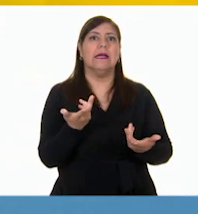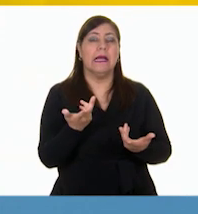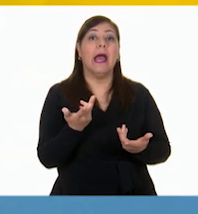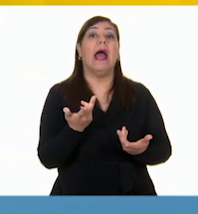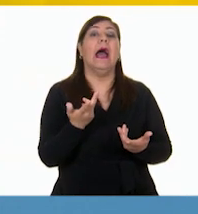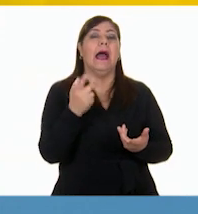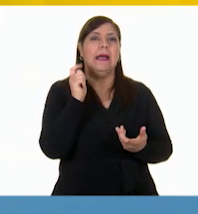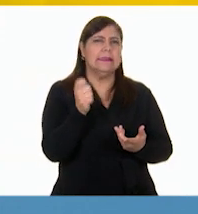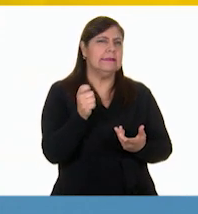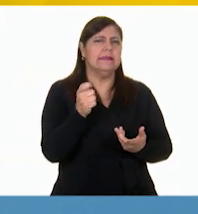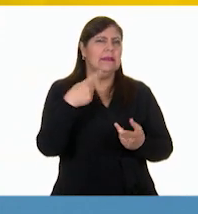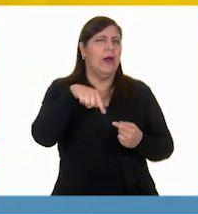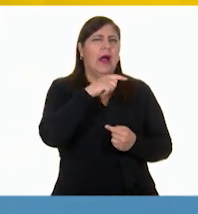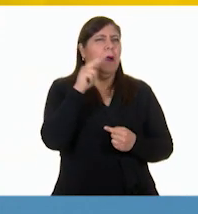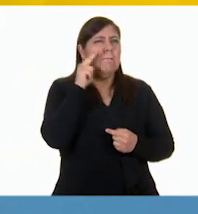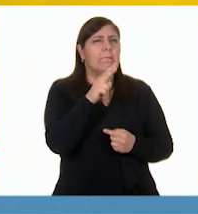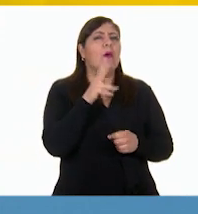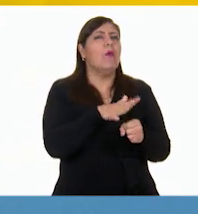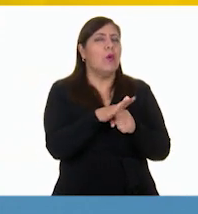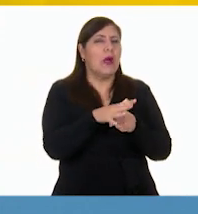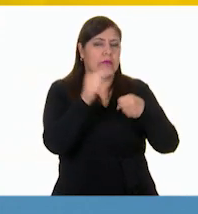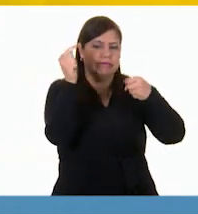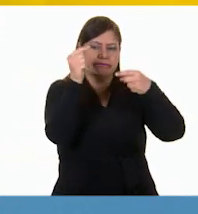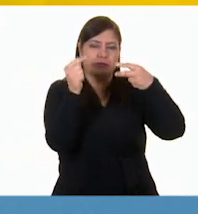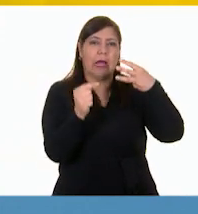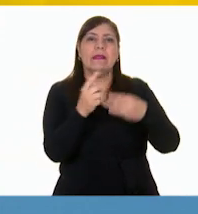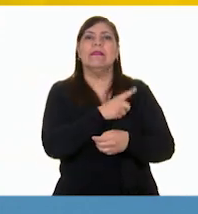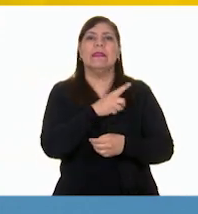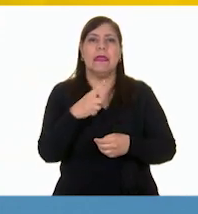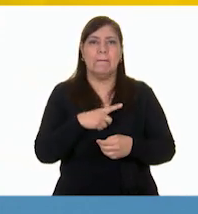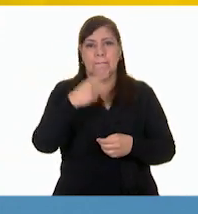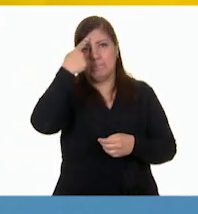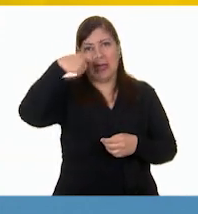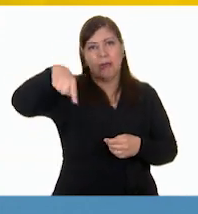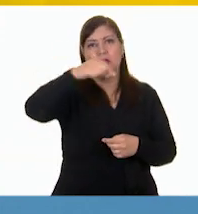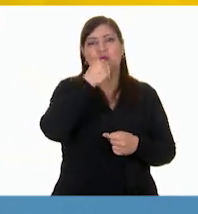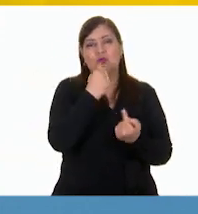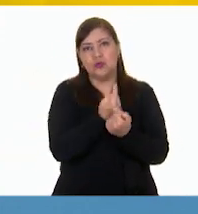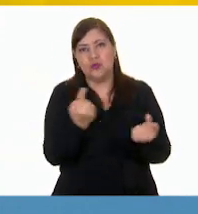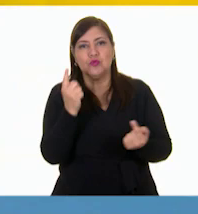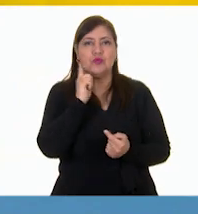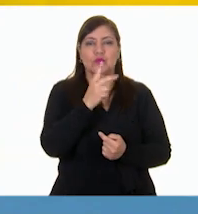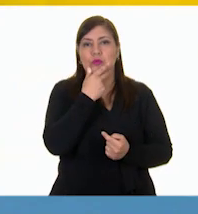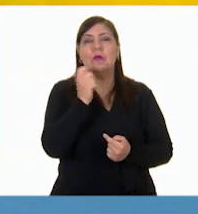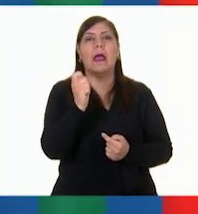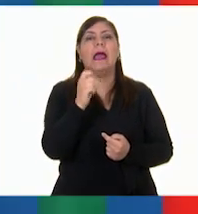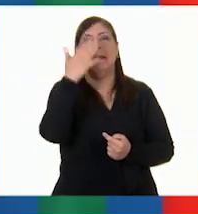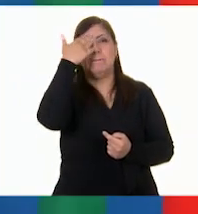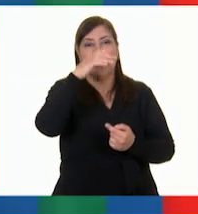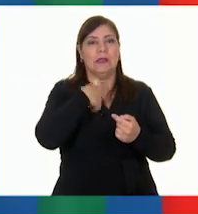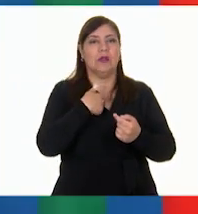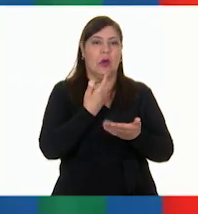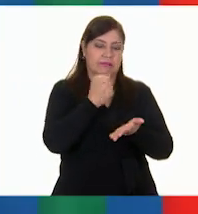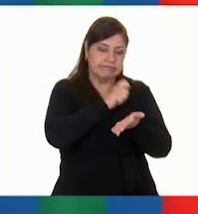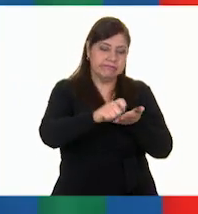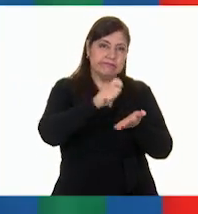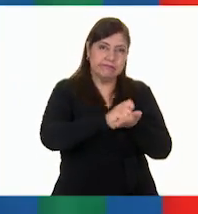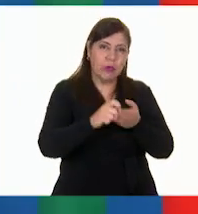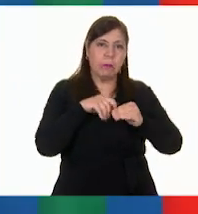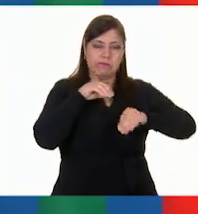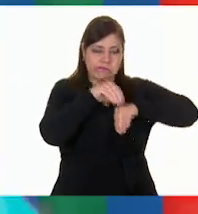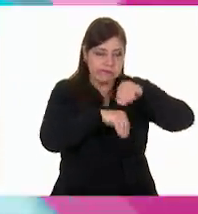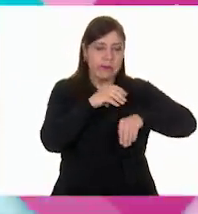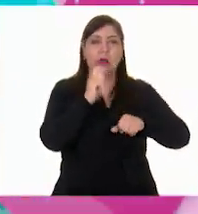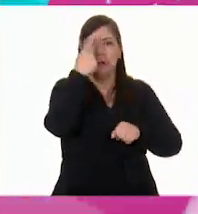María, ¿qué otras cosas necesitan tomar en cuenta nuestras niñas y niños para escribir su carta de opinión? Pues son varias,